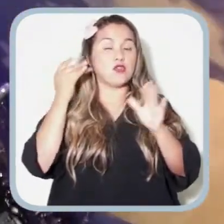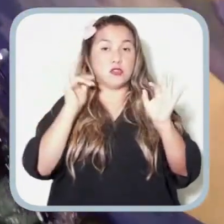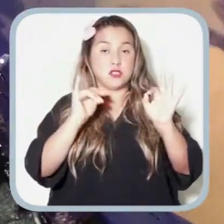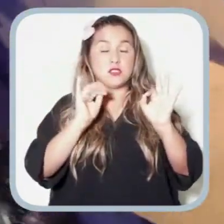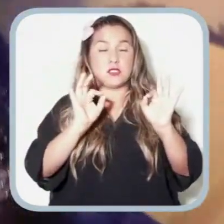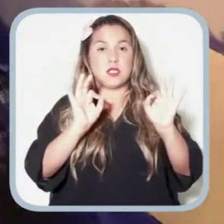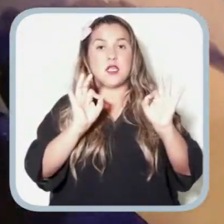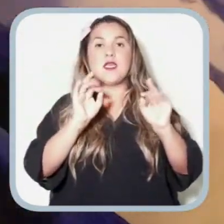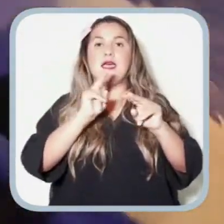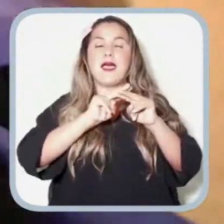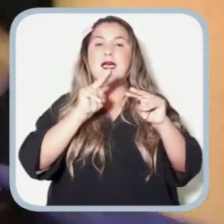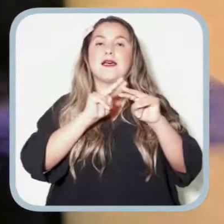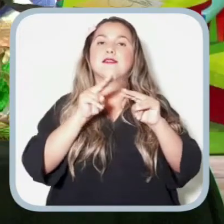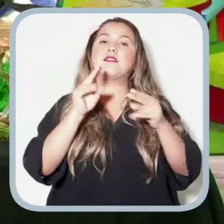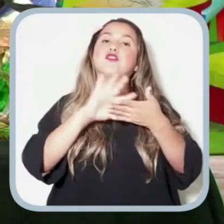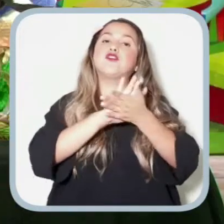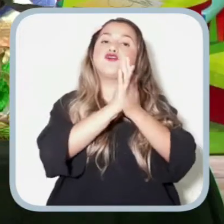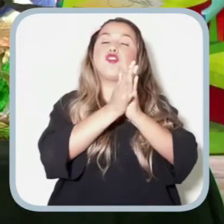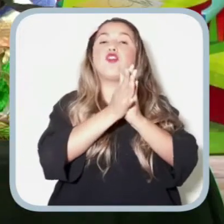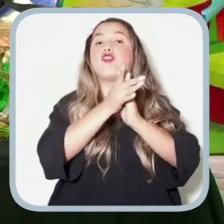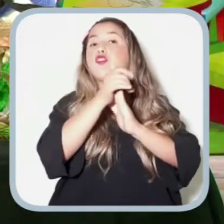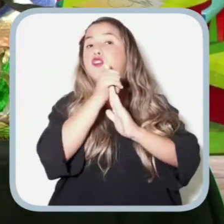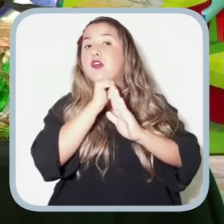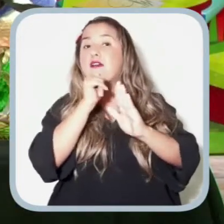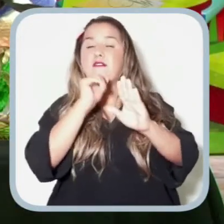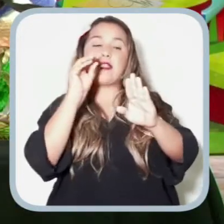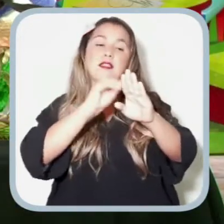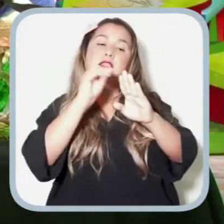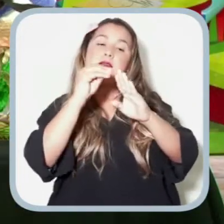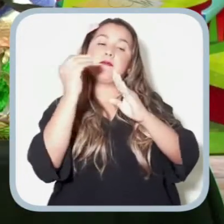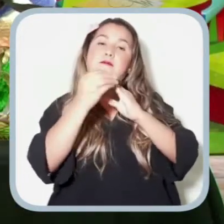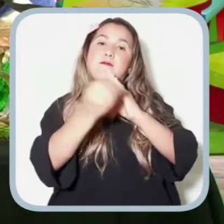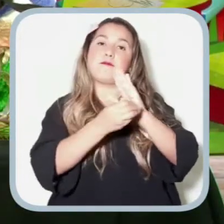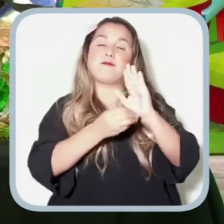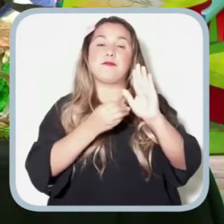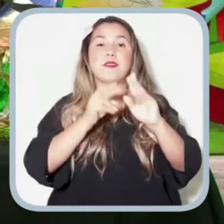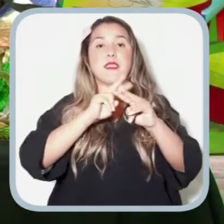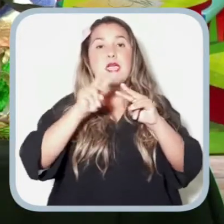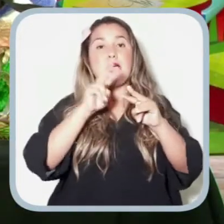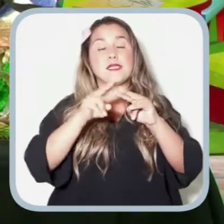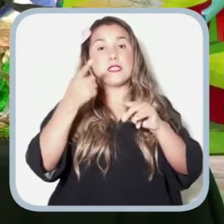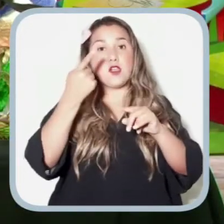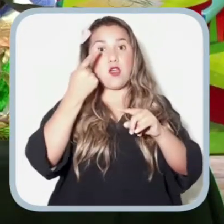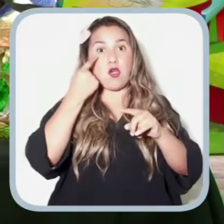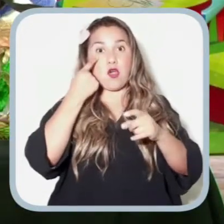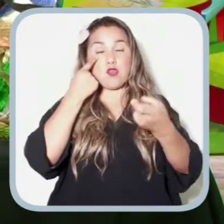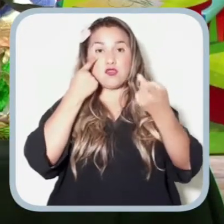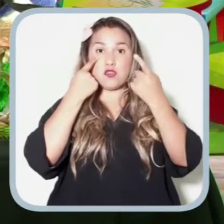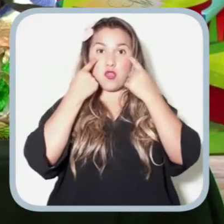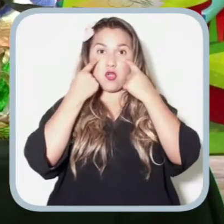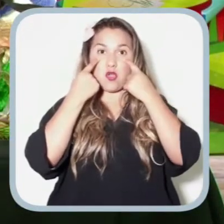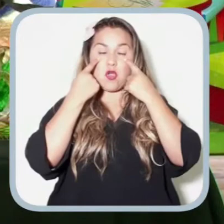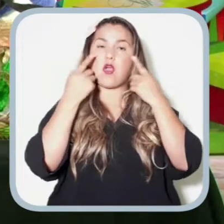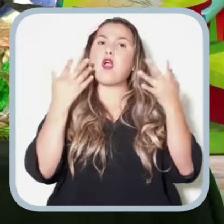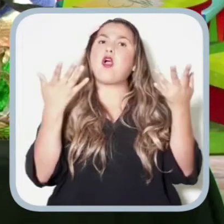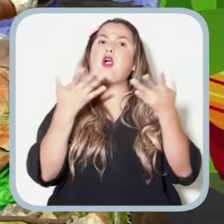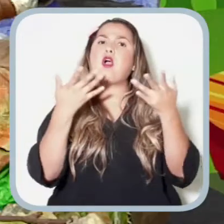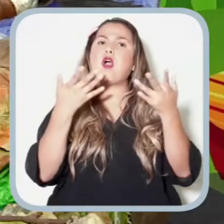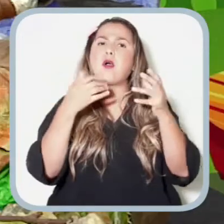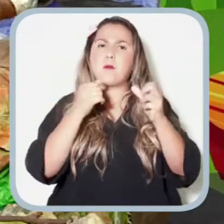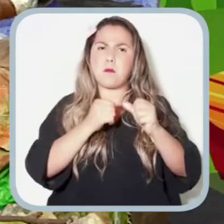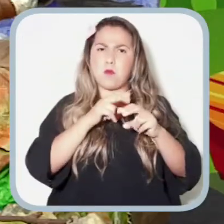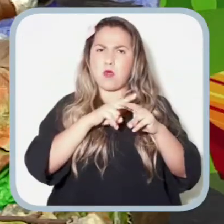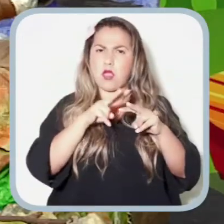pintar de blanco todo lo que haga falta y hacer los ojitos los ojitos como los puedo hacer